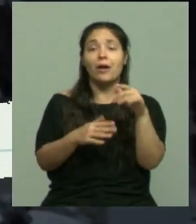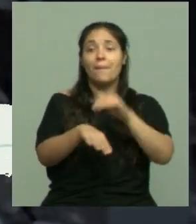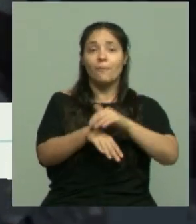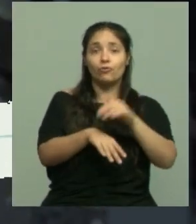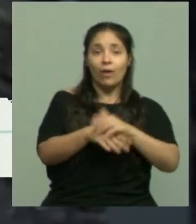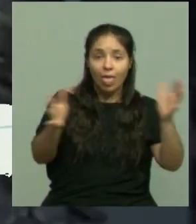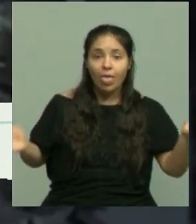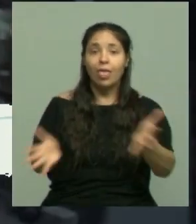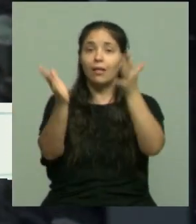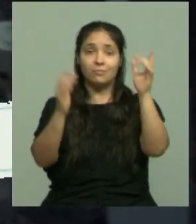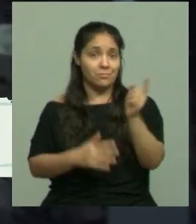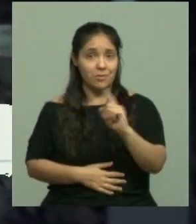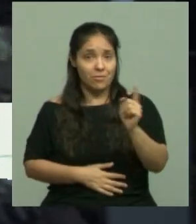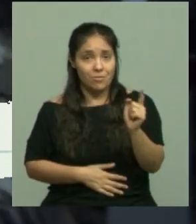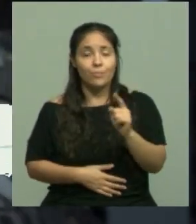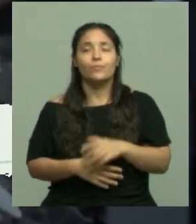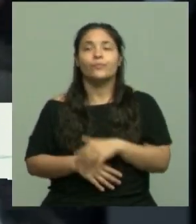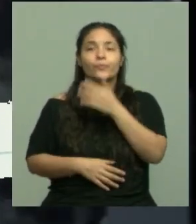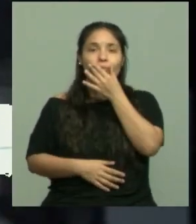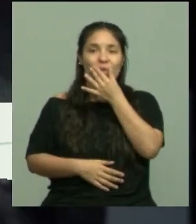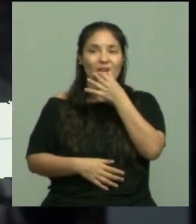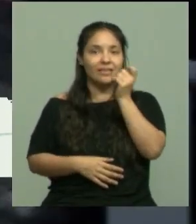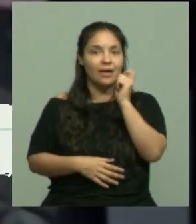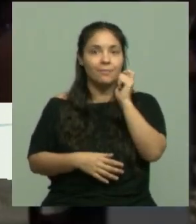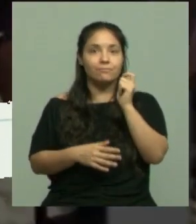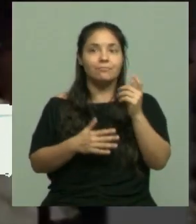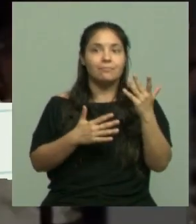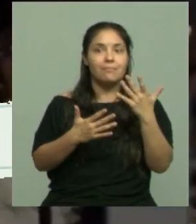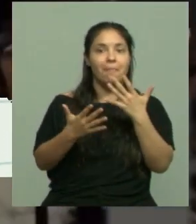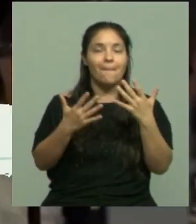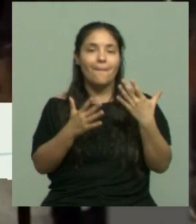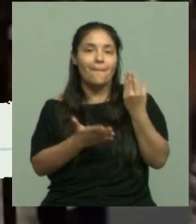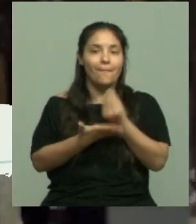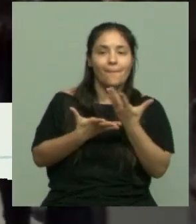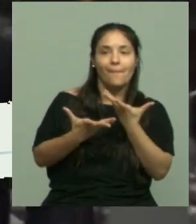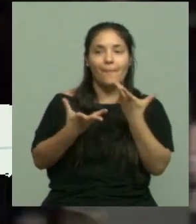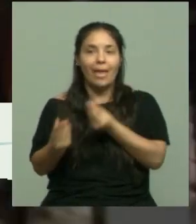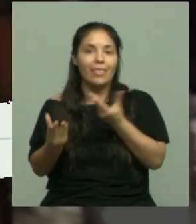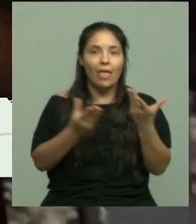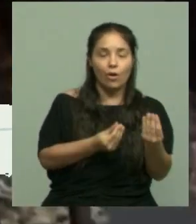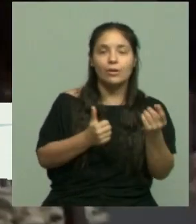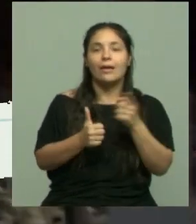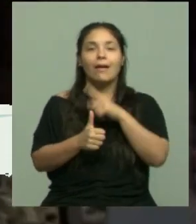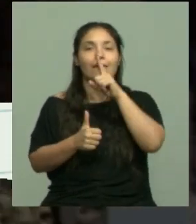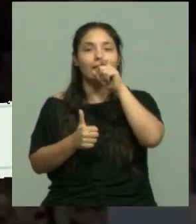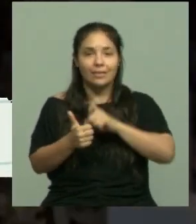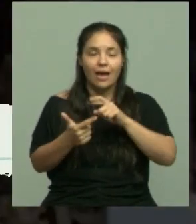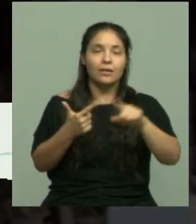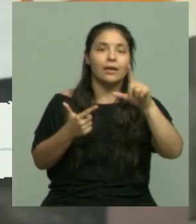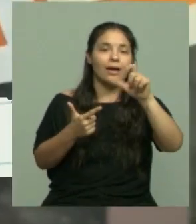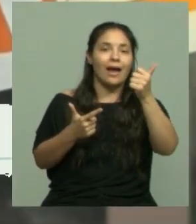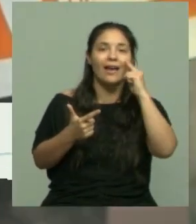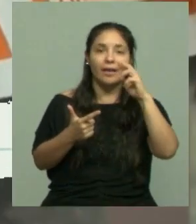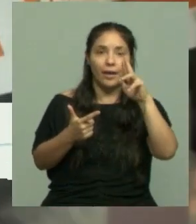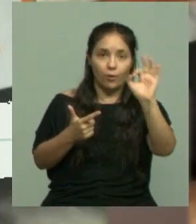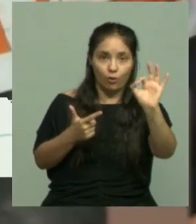las condiciones fueron concretamente el Cairo y Qatar. Claro. No hubo otros actores que en forma